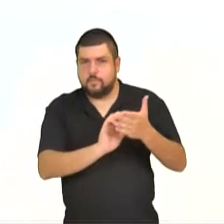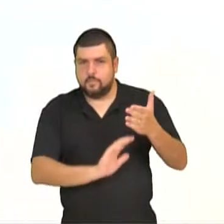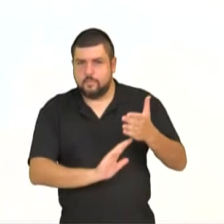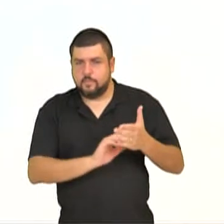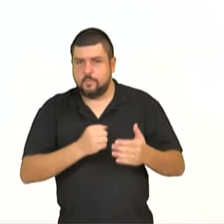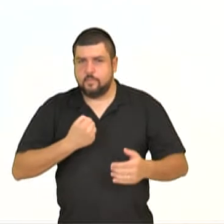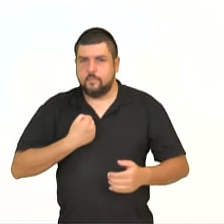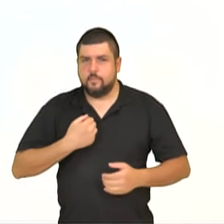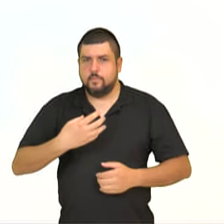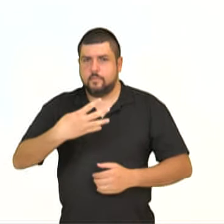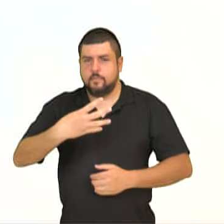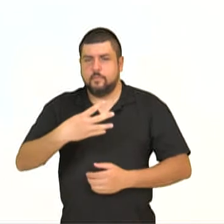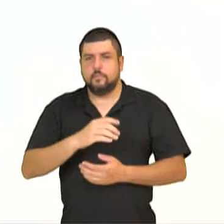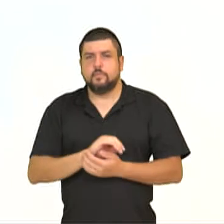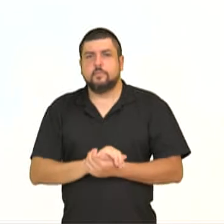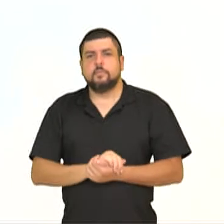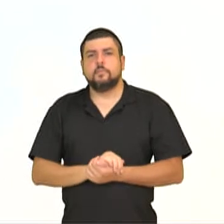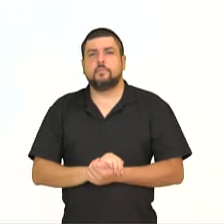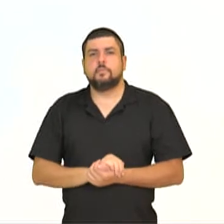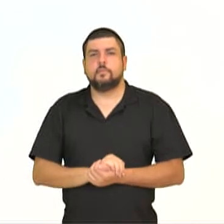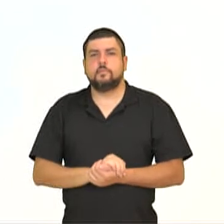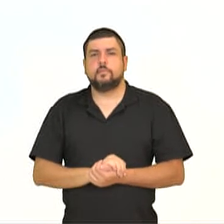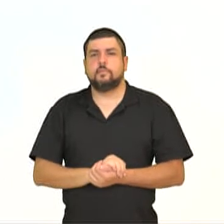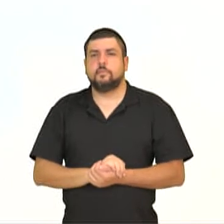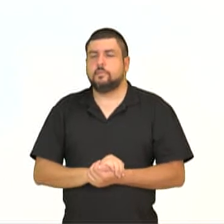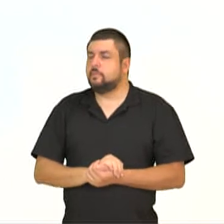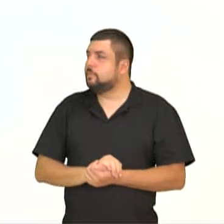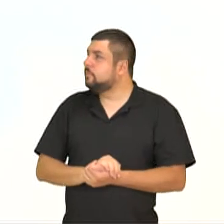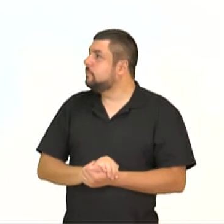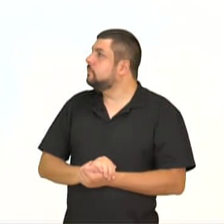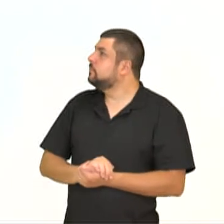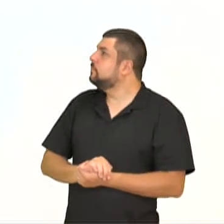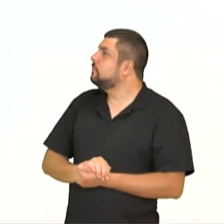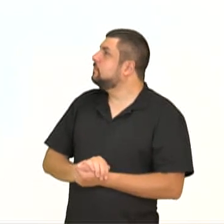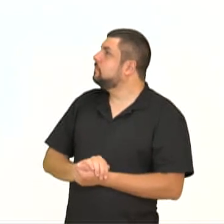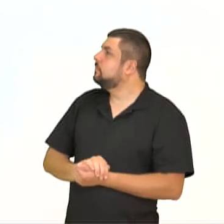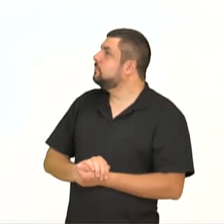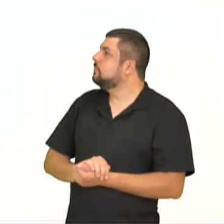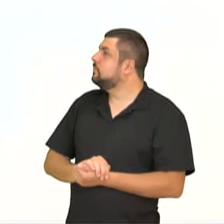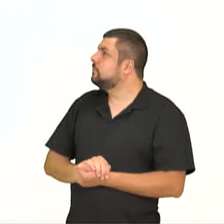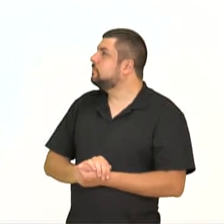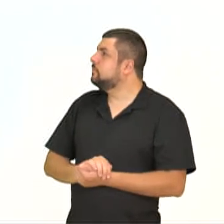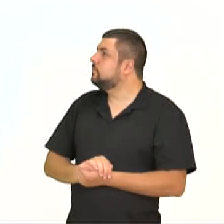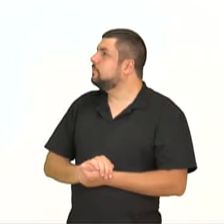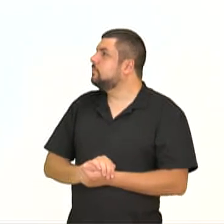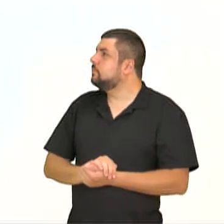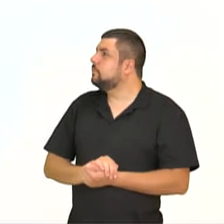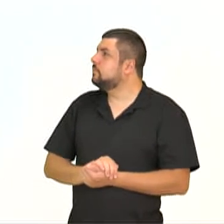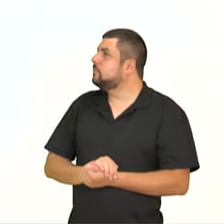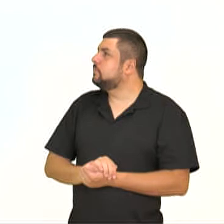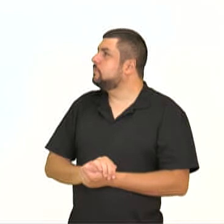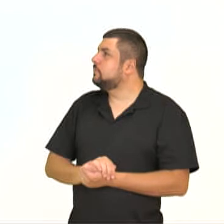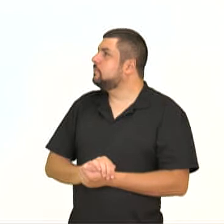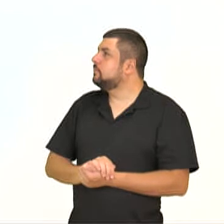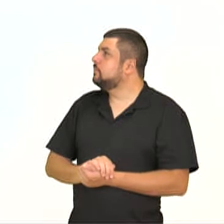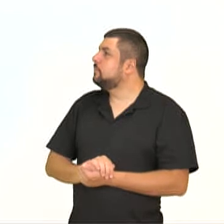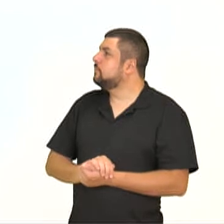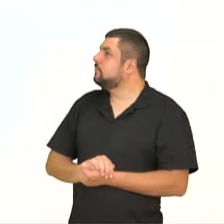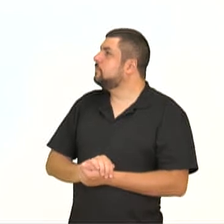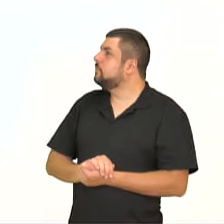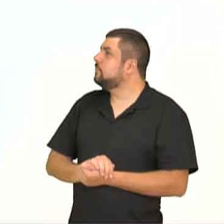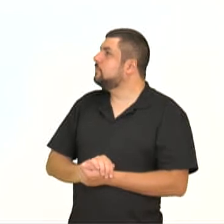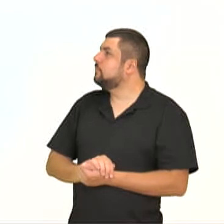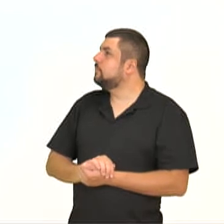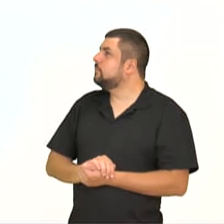Miren, completa los huecos con el condicional irregular correspondiente. Número 1, en ese